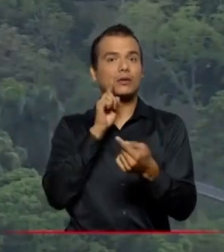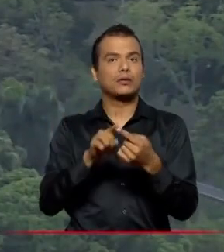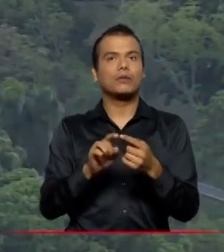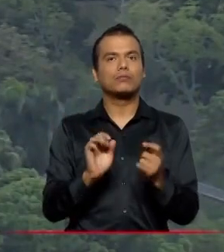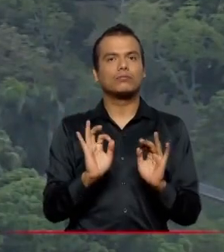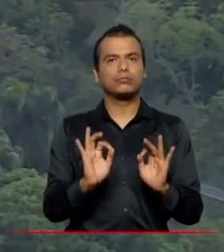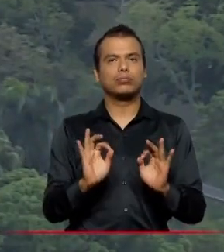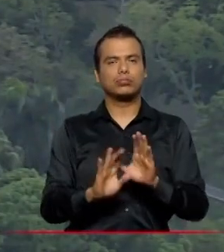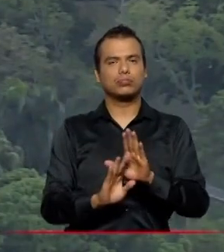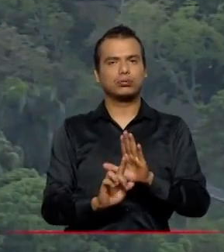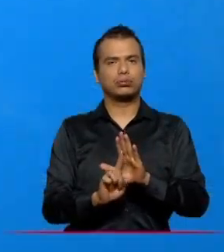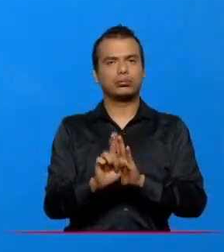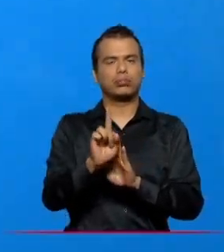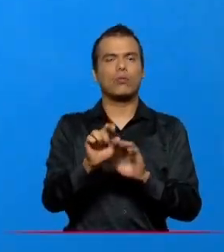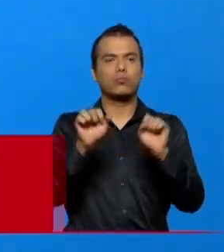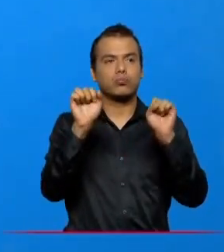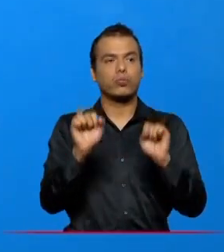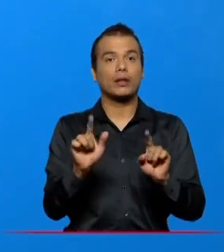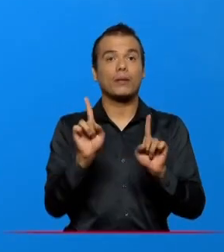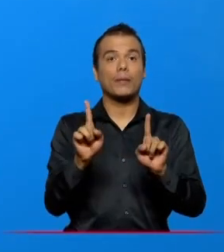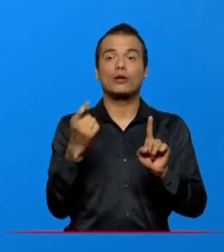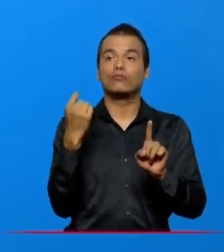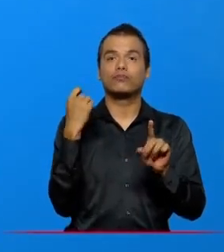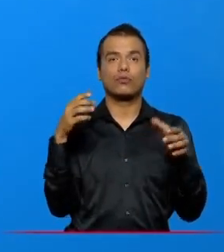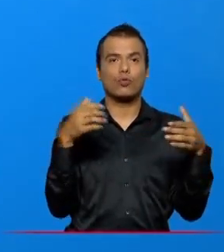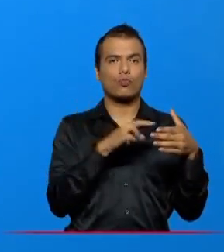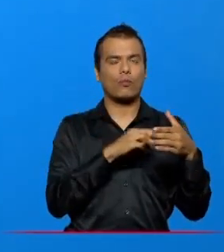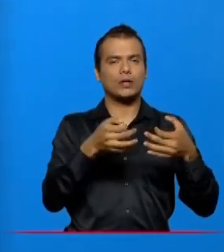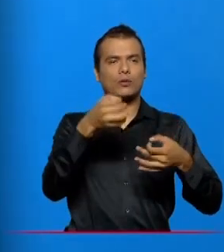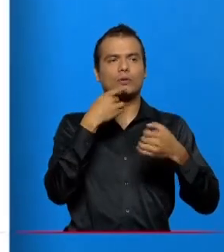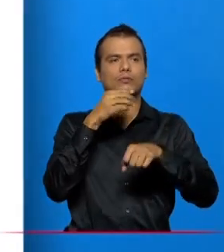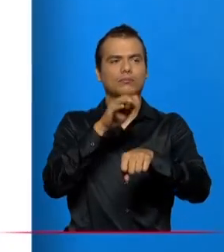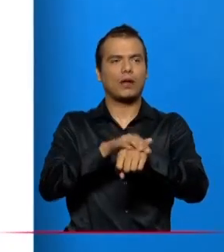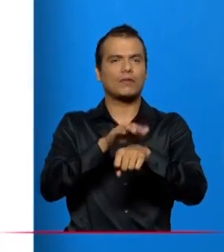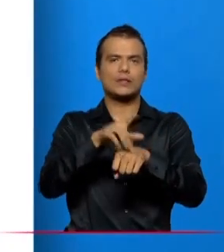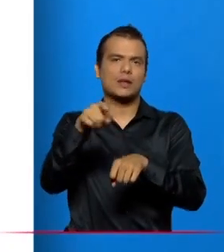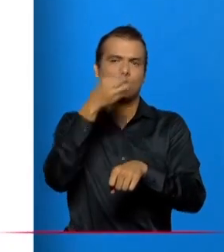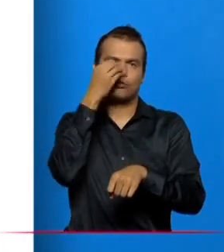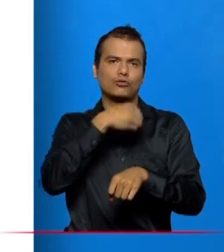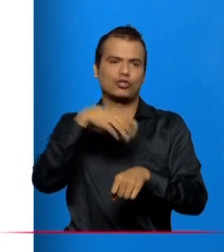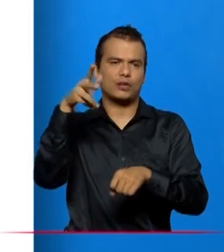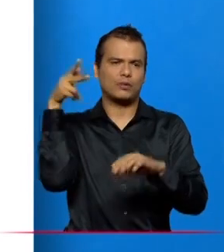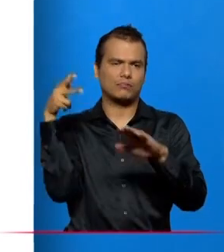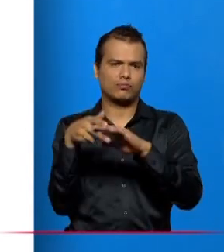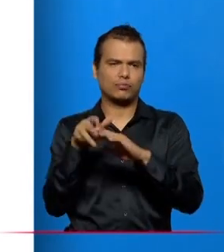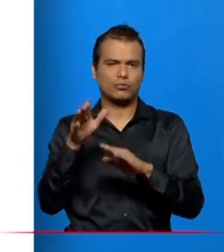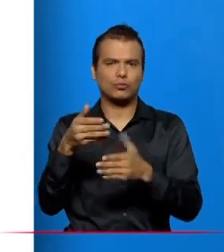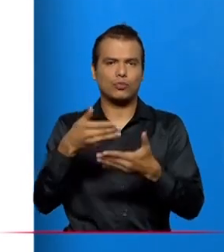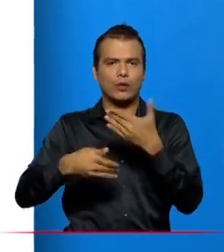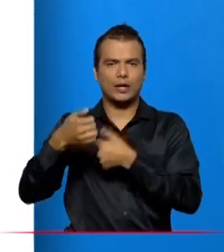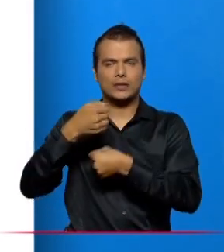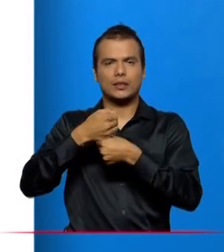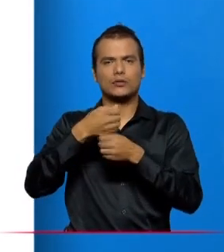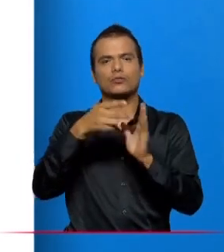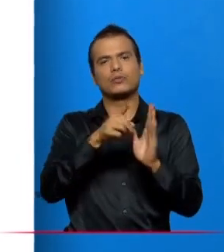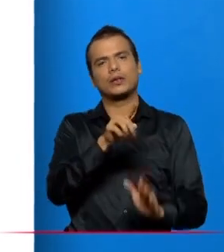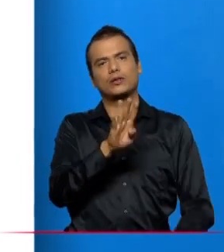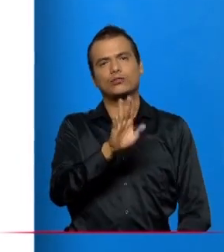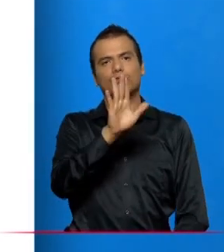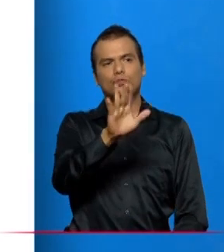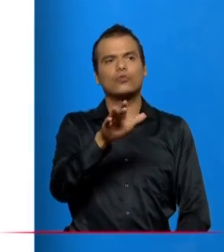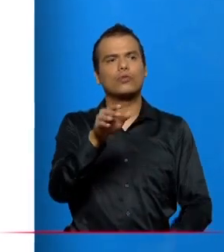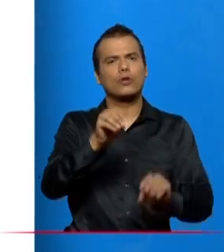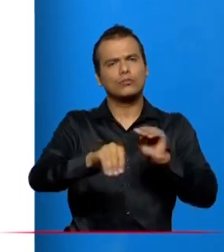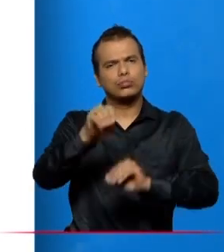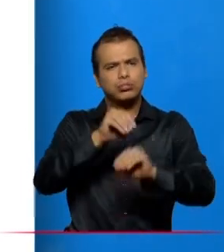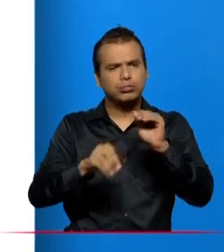Tribunal Administrativo del Valle del Cauca lo anuló con un fallo de segunda instancia. El POT del 2014, sobre el que se desarrollaron y